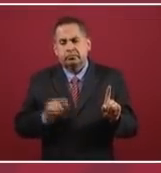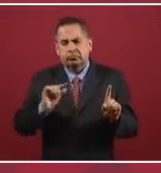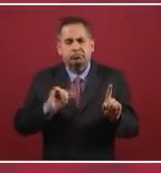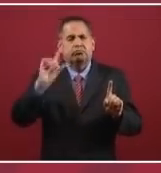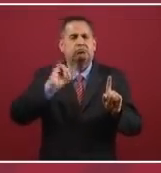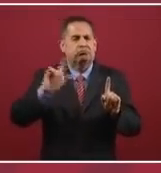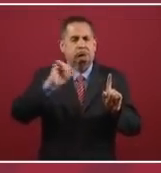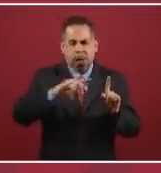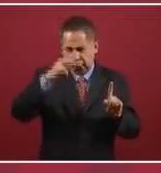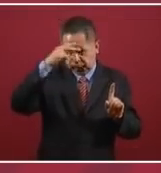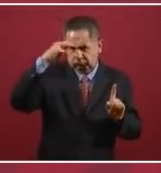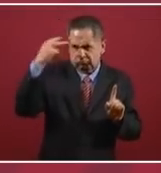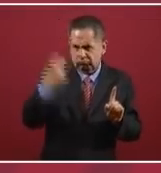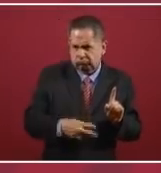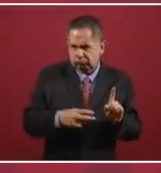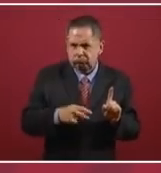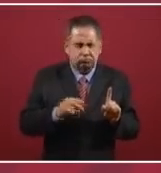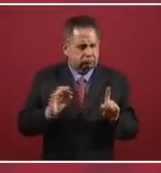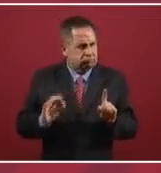profesionales mexicanos.